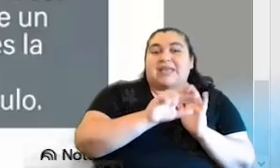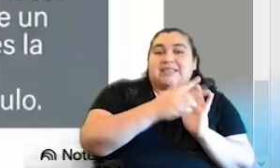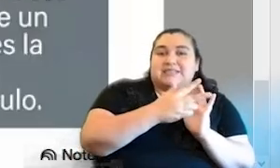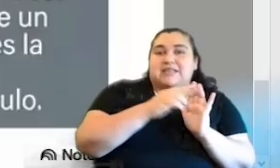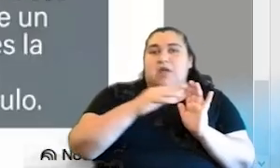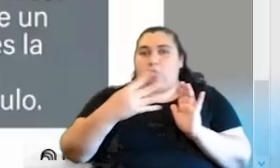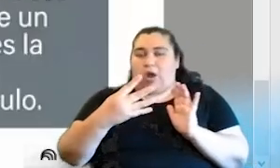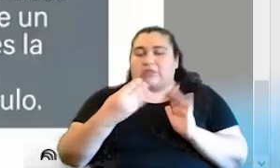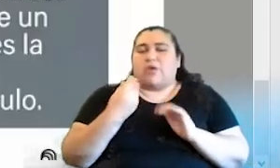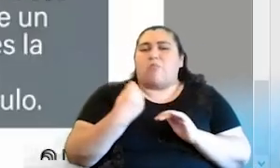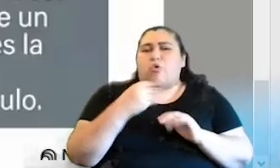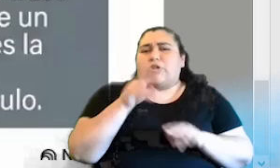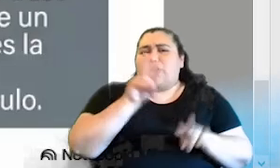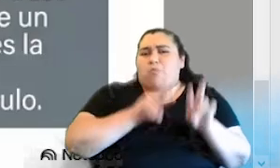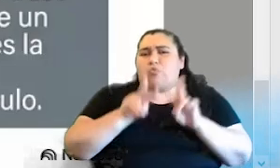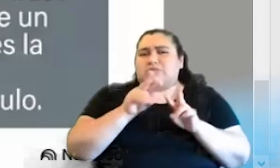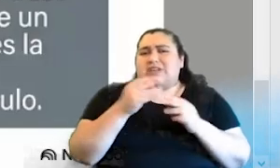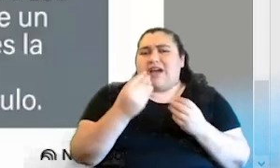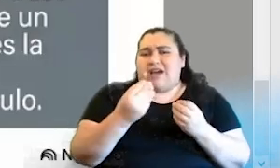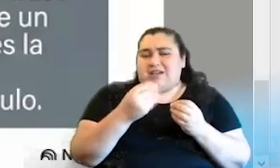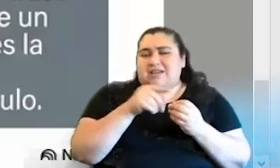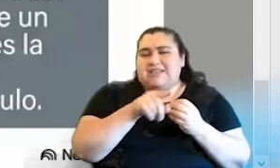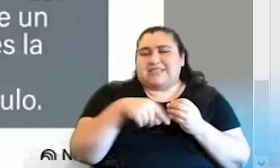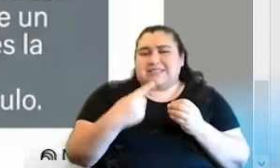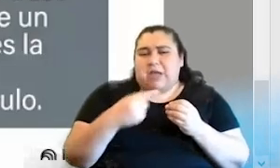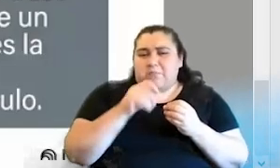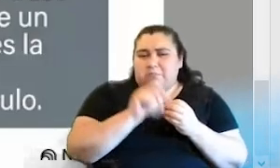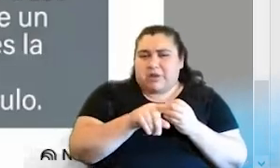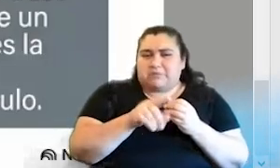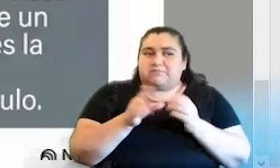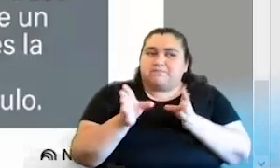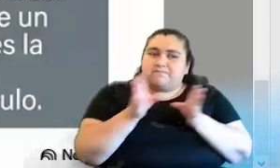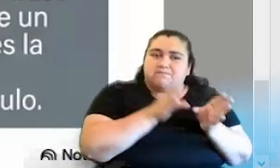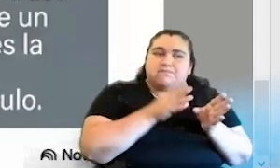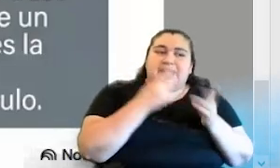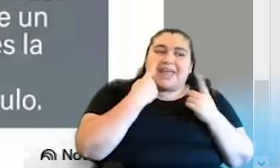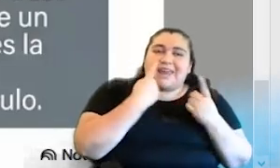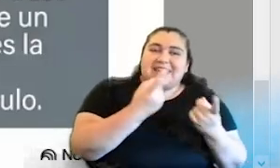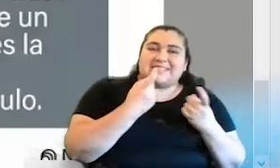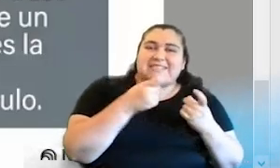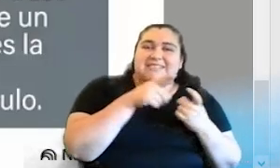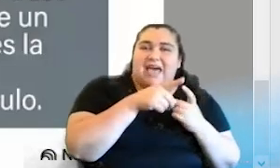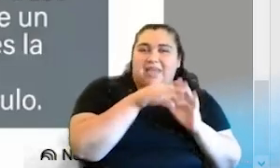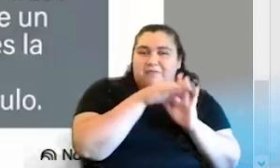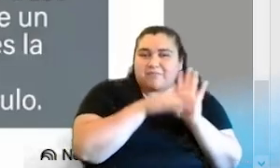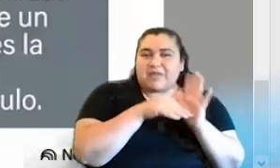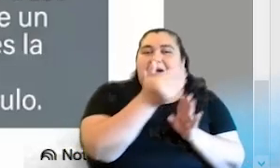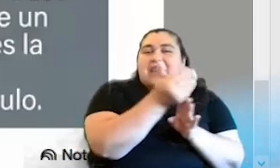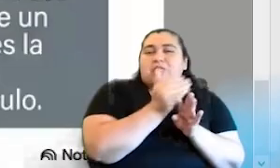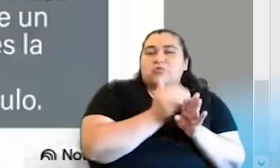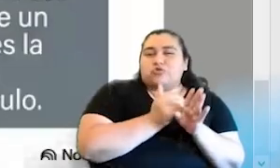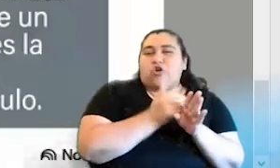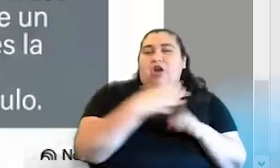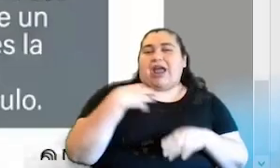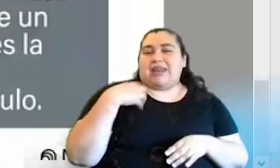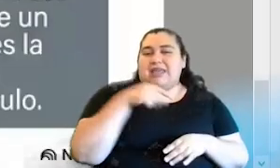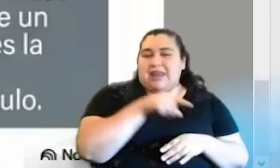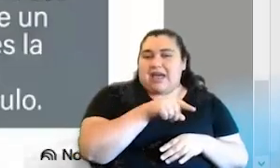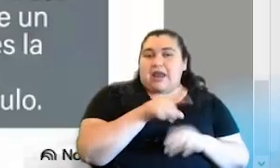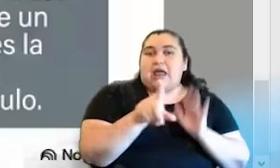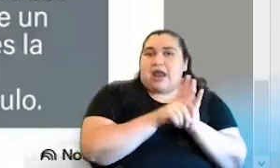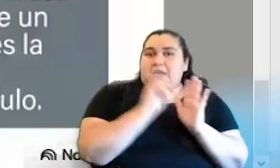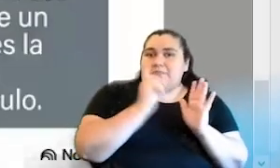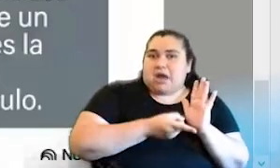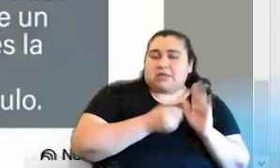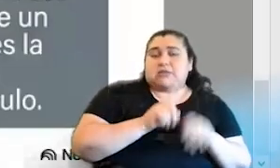aquellas deducciones que tenemos, por un lado, necesarias, que son las deducciones generales, las admitidas por la ley,